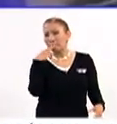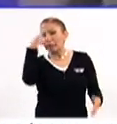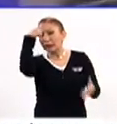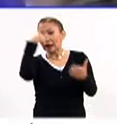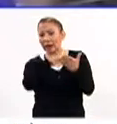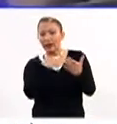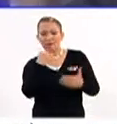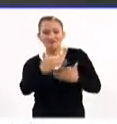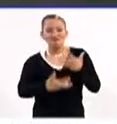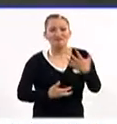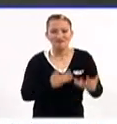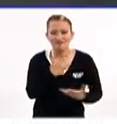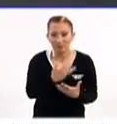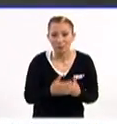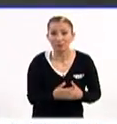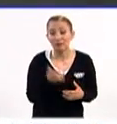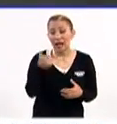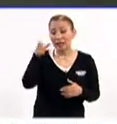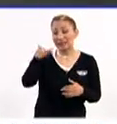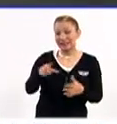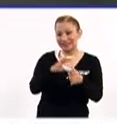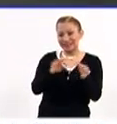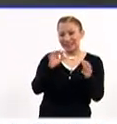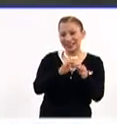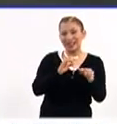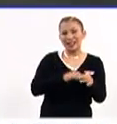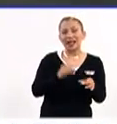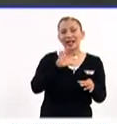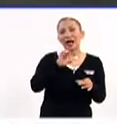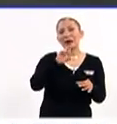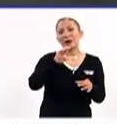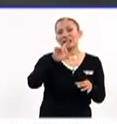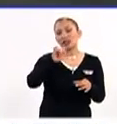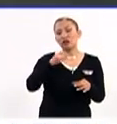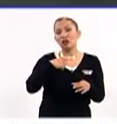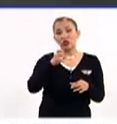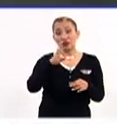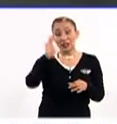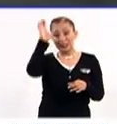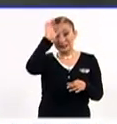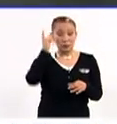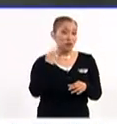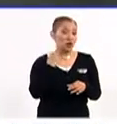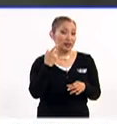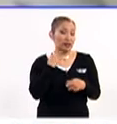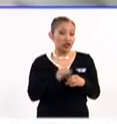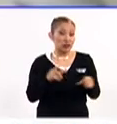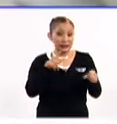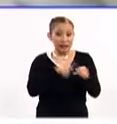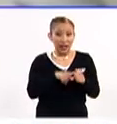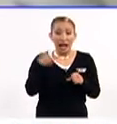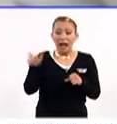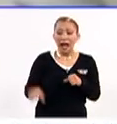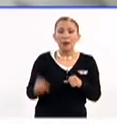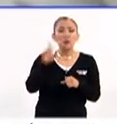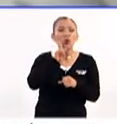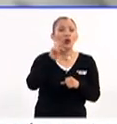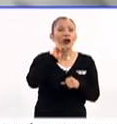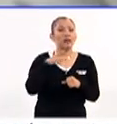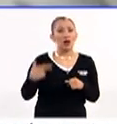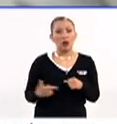creyente y provocadora. Así describe Elvira Hernández Carballido, doctora en Ciencias Políticas y Sociales, a la